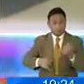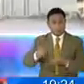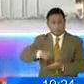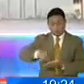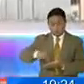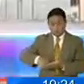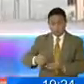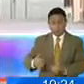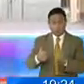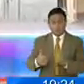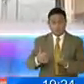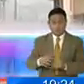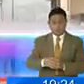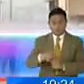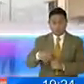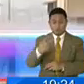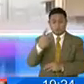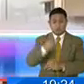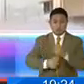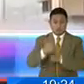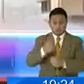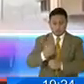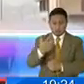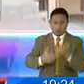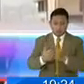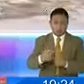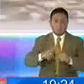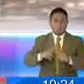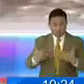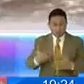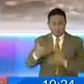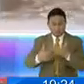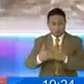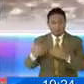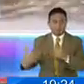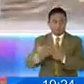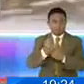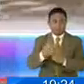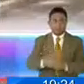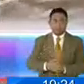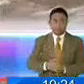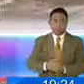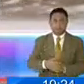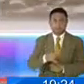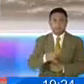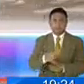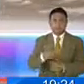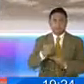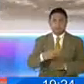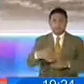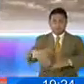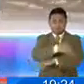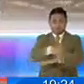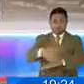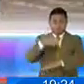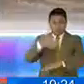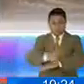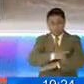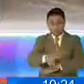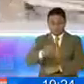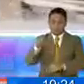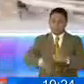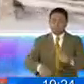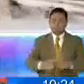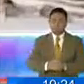bien. Ustedes saben que estos últimos años nos ha pasado de todo, pero estamos cumpliendo. La vía principal de acceso a esta casa de salud se encuentra en mal